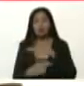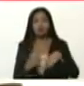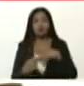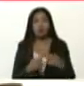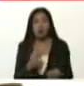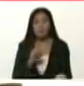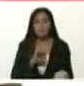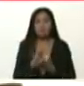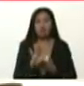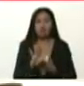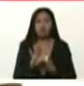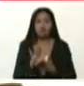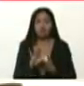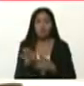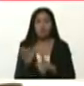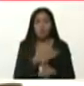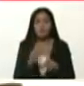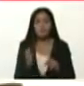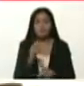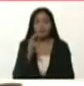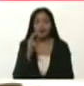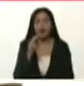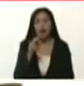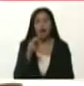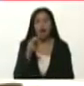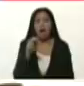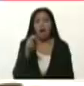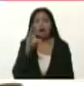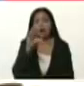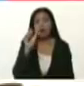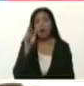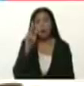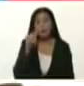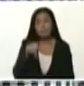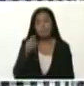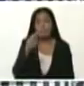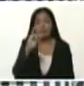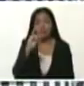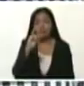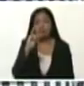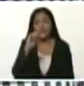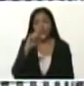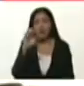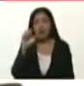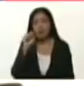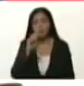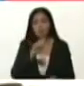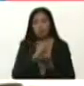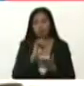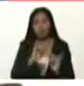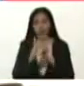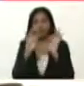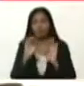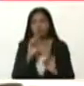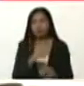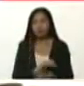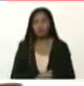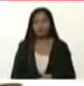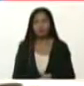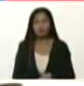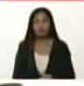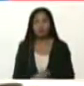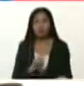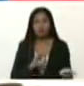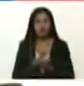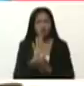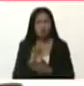dio una pela a Enrique Capriles Radosque. ¿Mm? Salió Enrique Capriles Radosque,